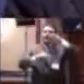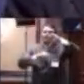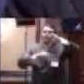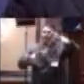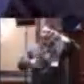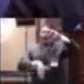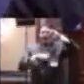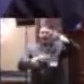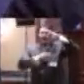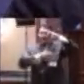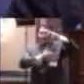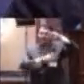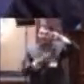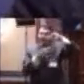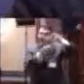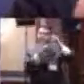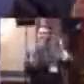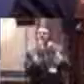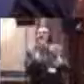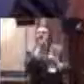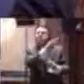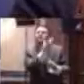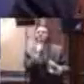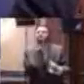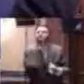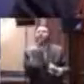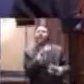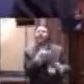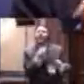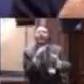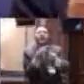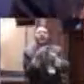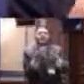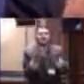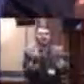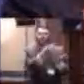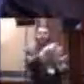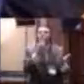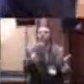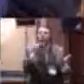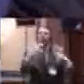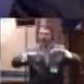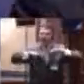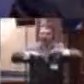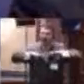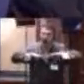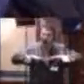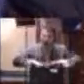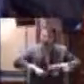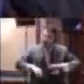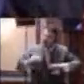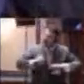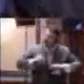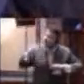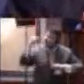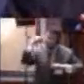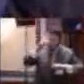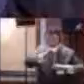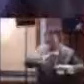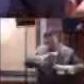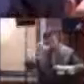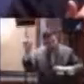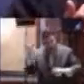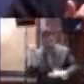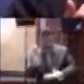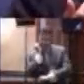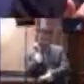lo que ahora se llama la desilusión, la decepción sobre la democracia.